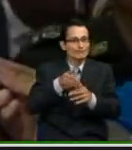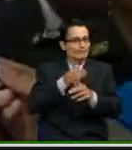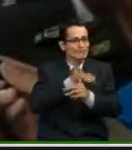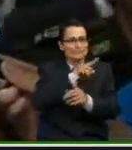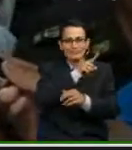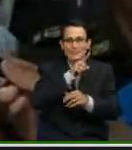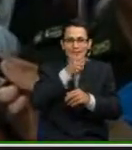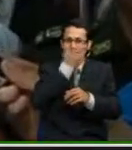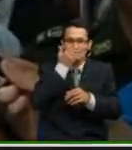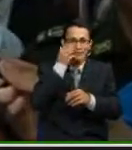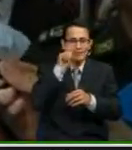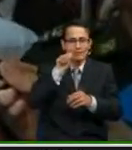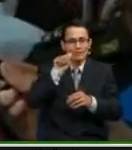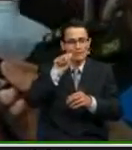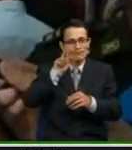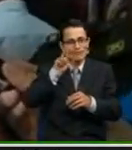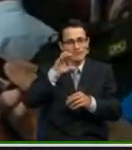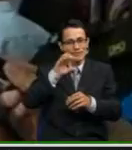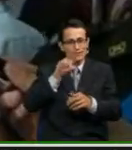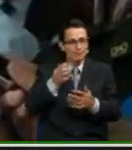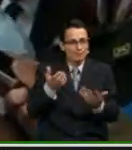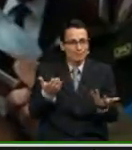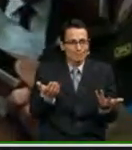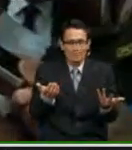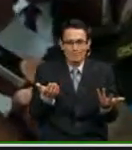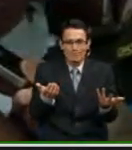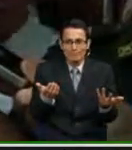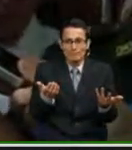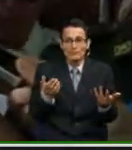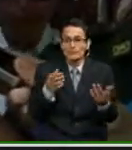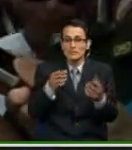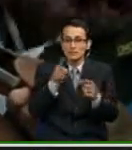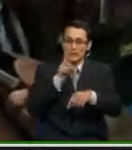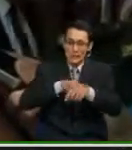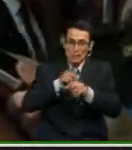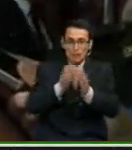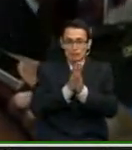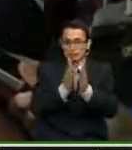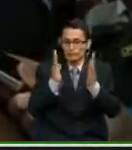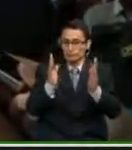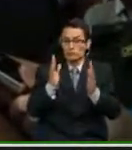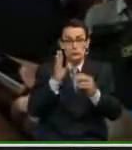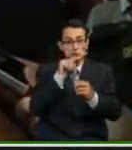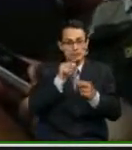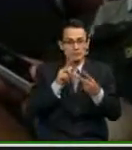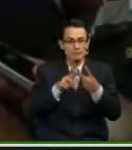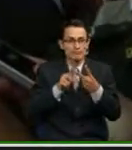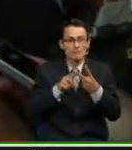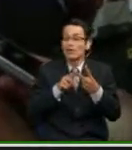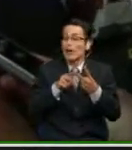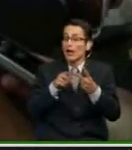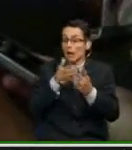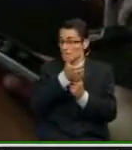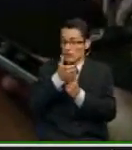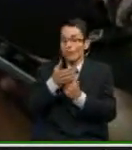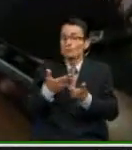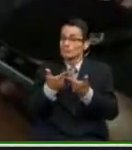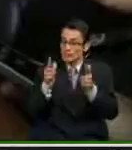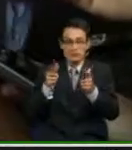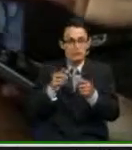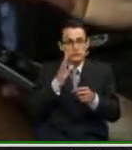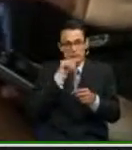FARC. No hay términos, no hay plazos, no hay entrega de secuestrados, no